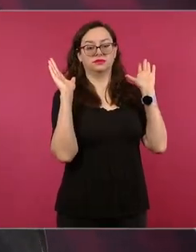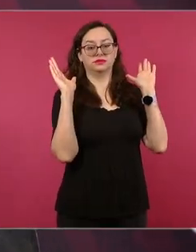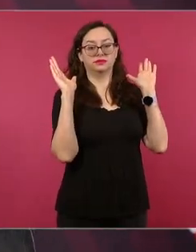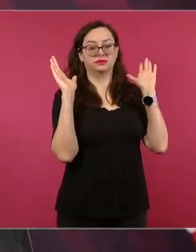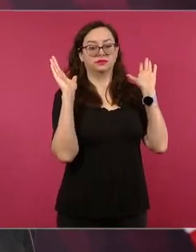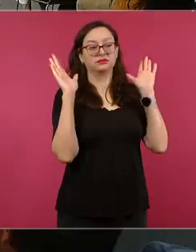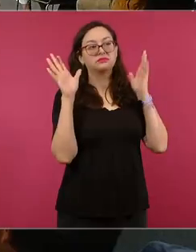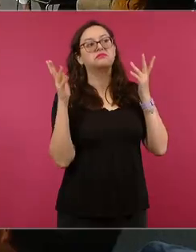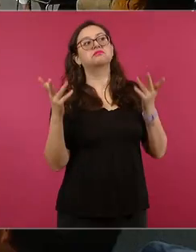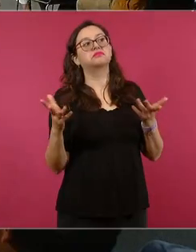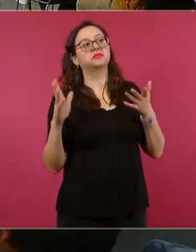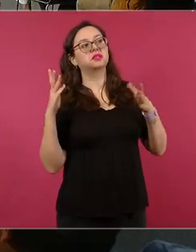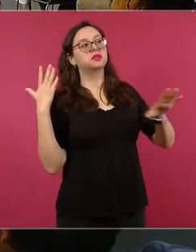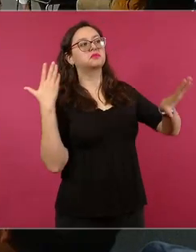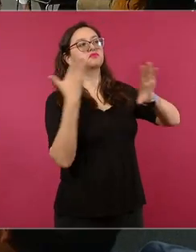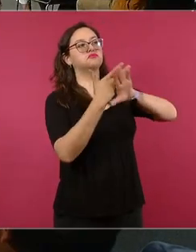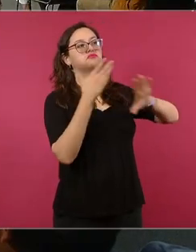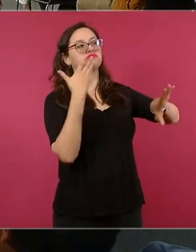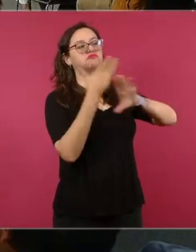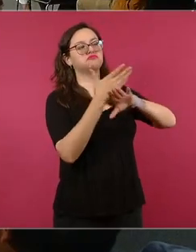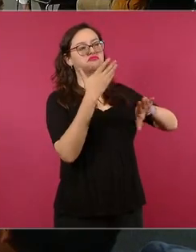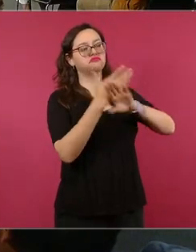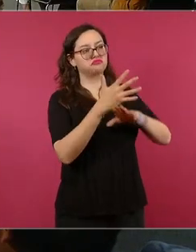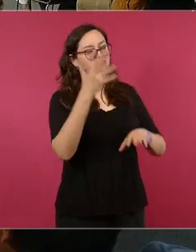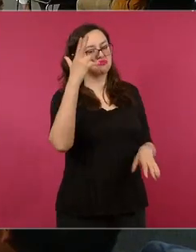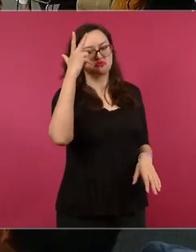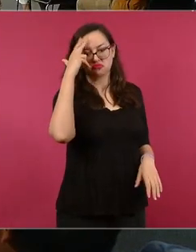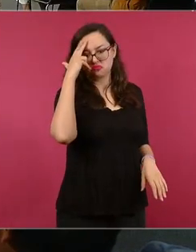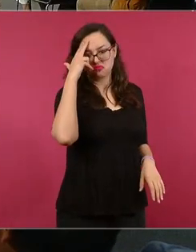Pero cuando había un opositor en